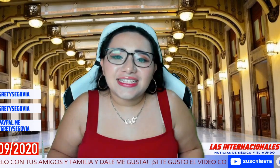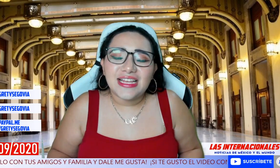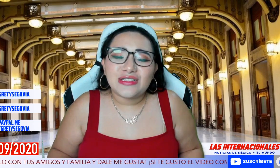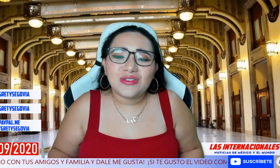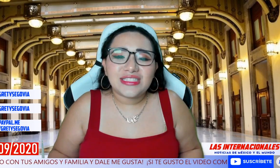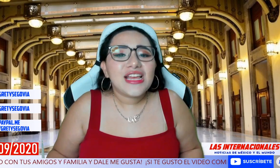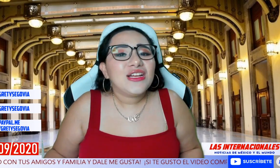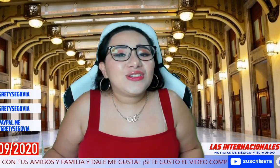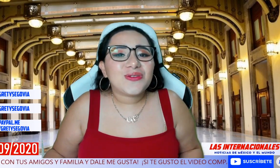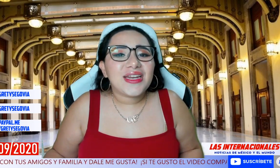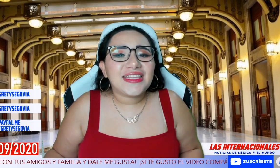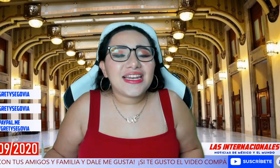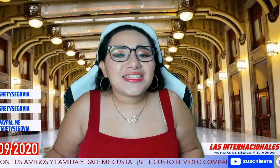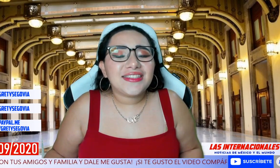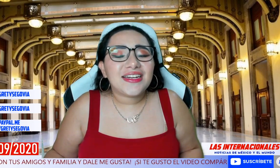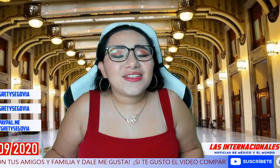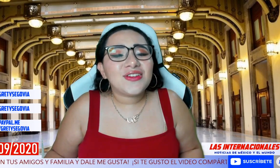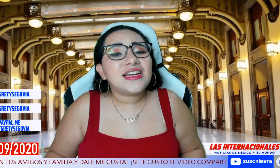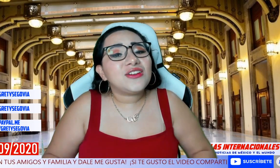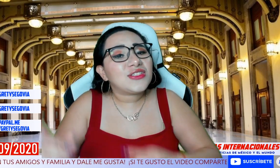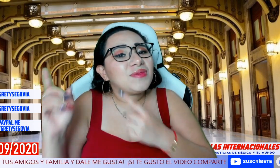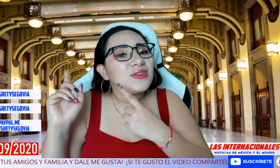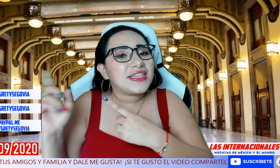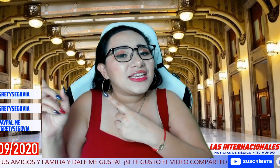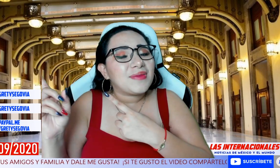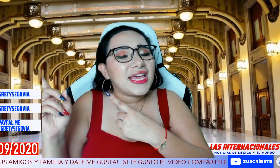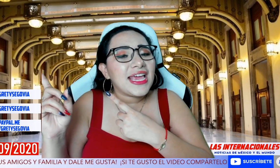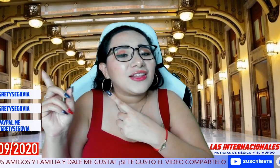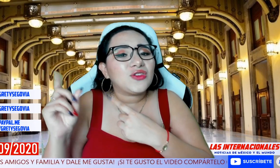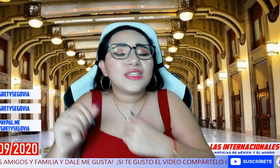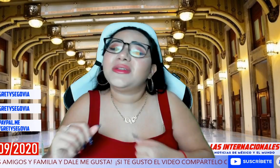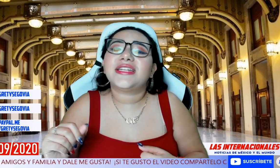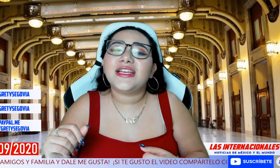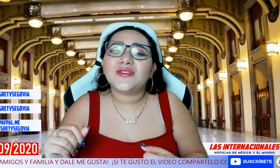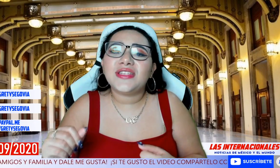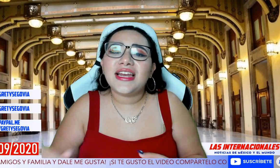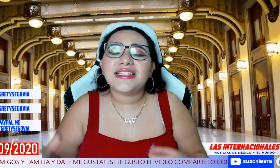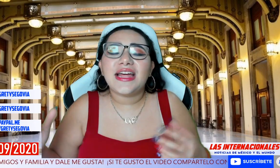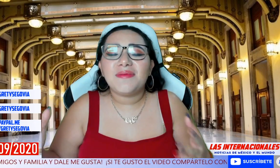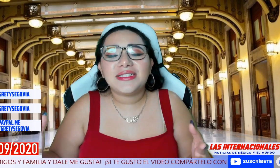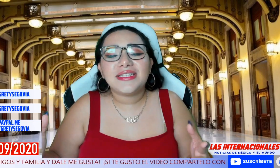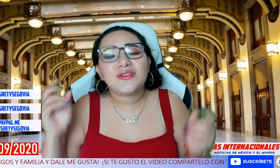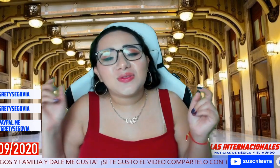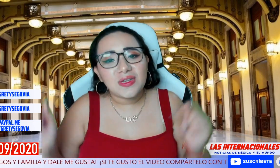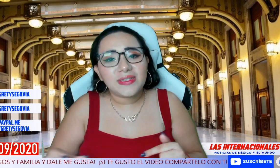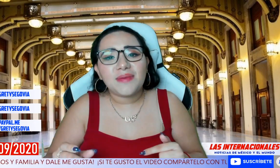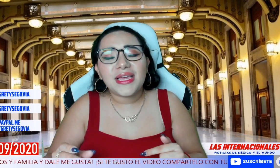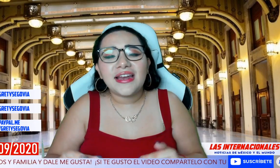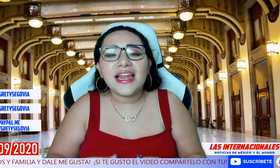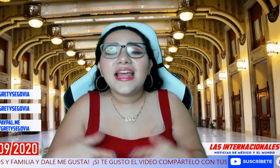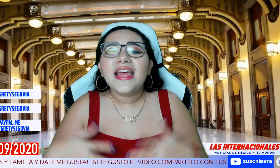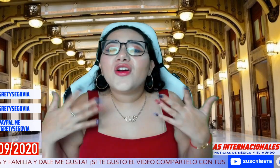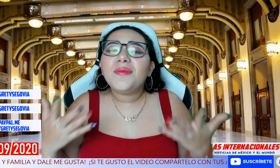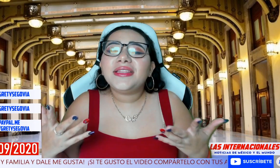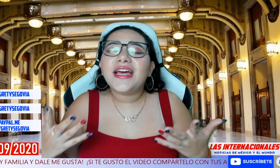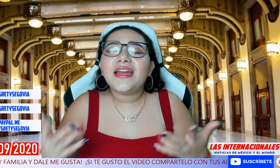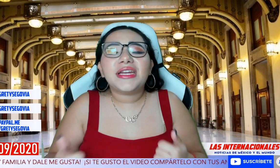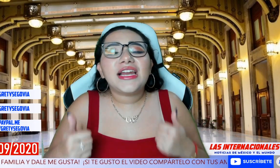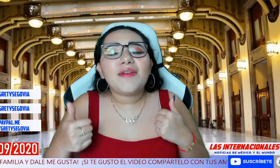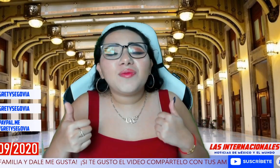acerca estas notas yo soy betty de las internacionales los invito a seguirme en todas mis redes sociales además de esto suscribirse a mi canal